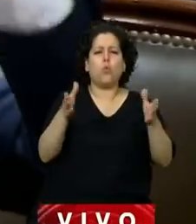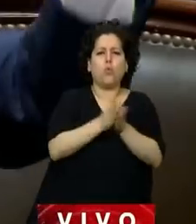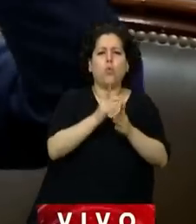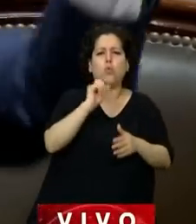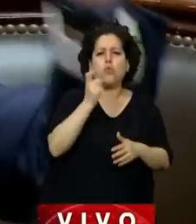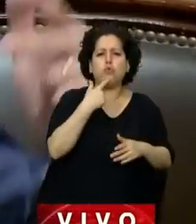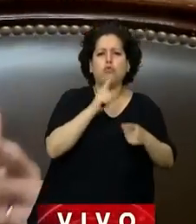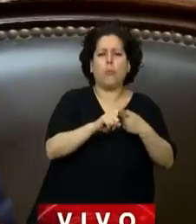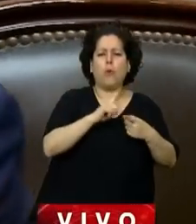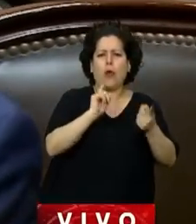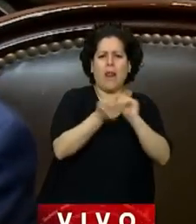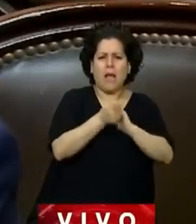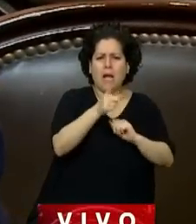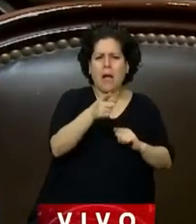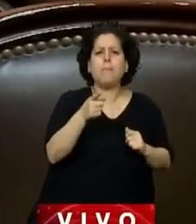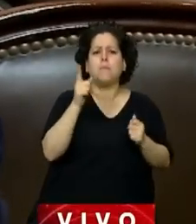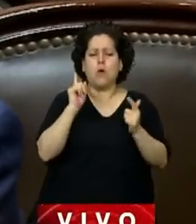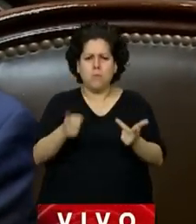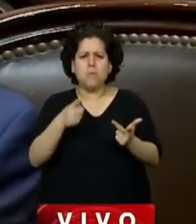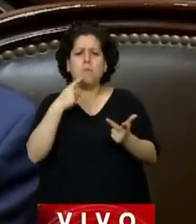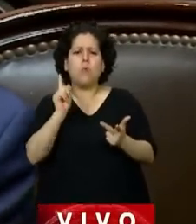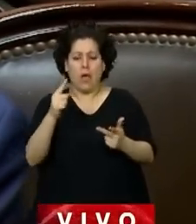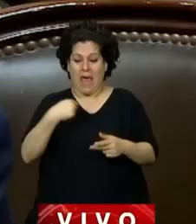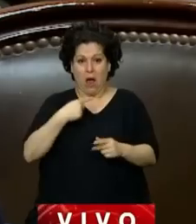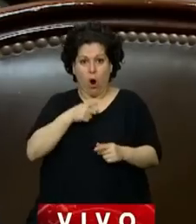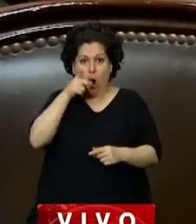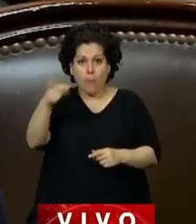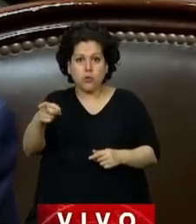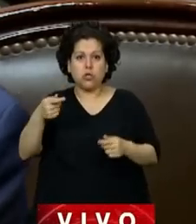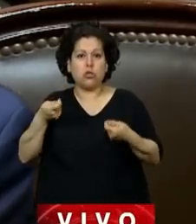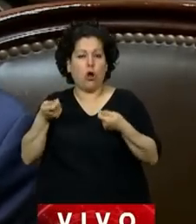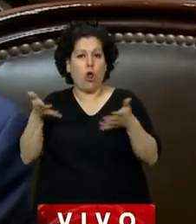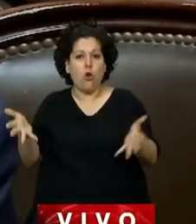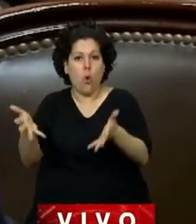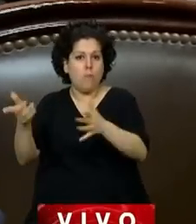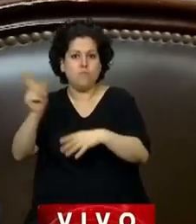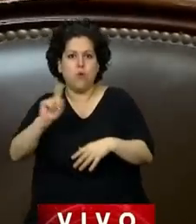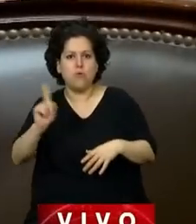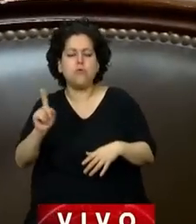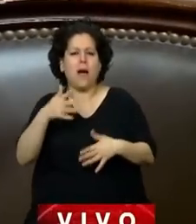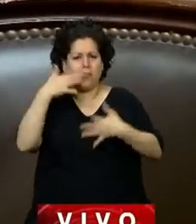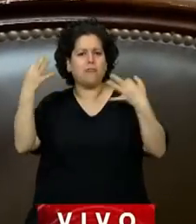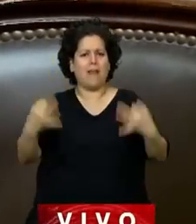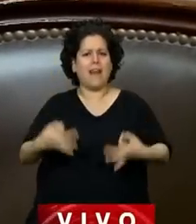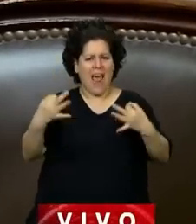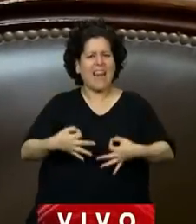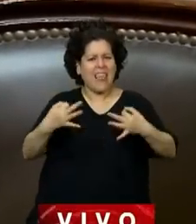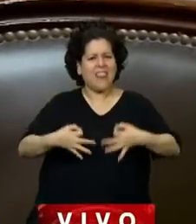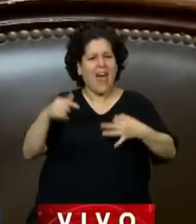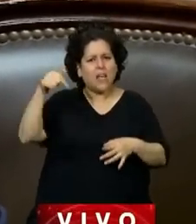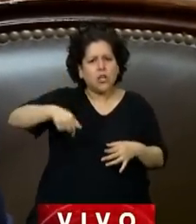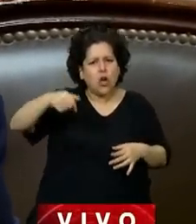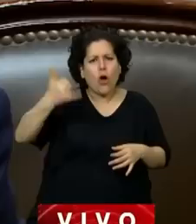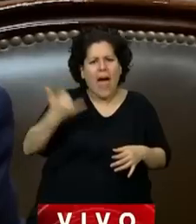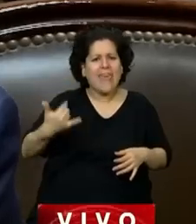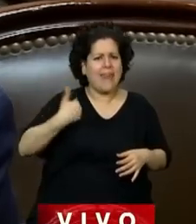evitó que defaultearan, a ustedes esta oposición no los empuja. Entonces esta realidad que se vive hoy en